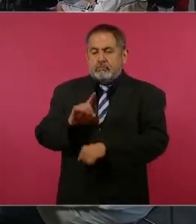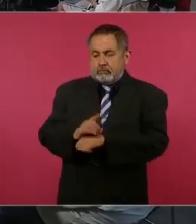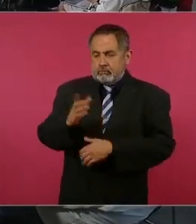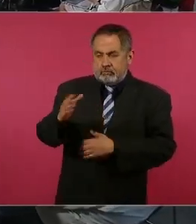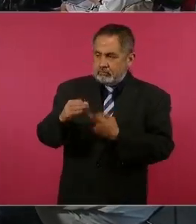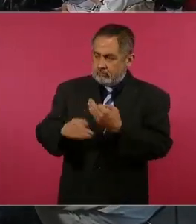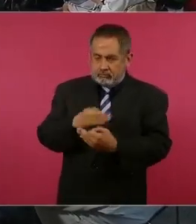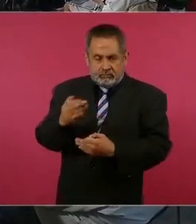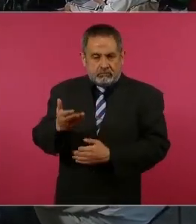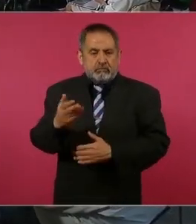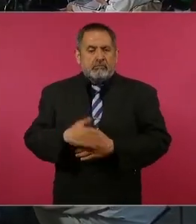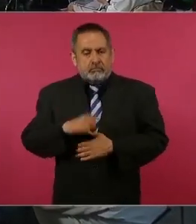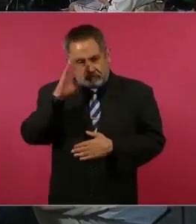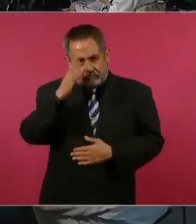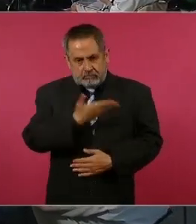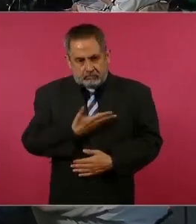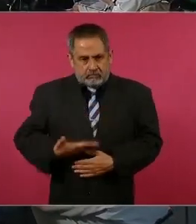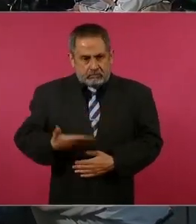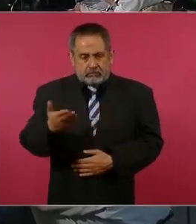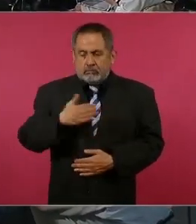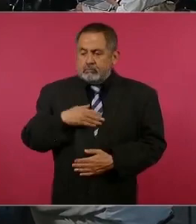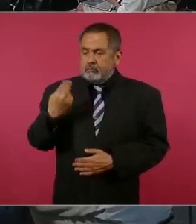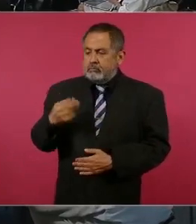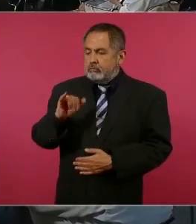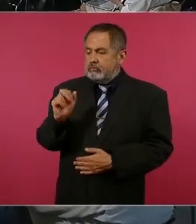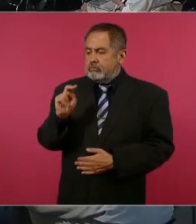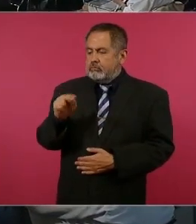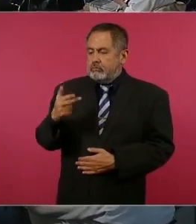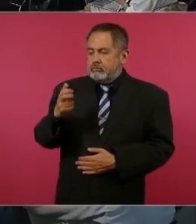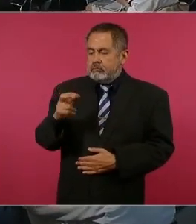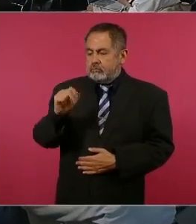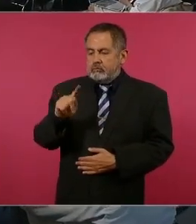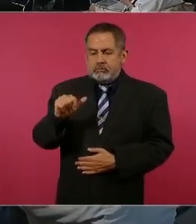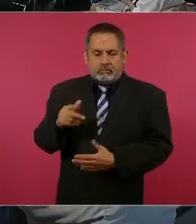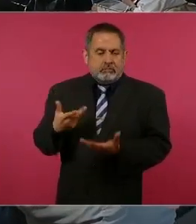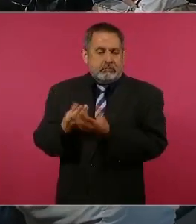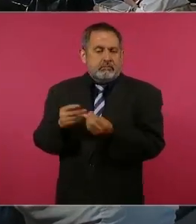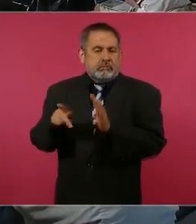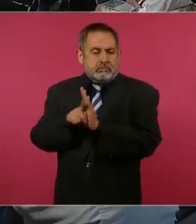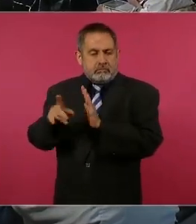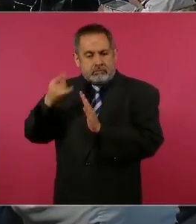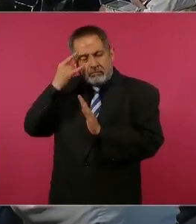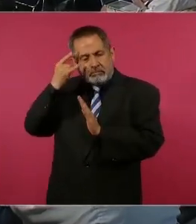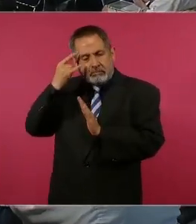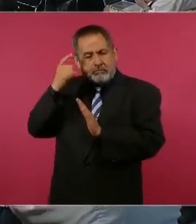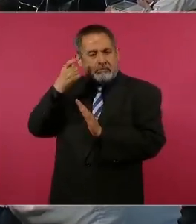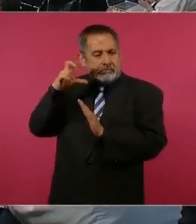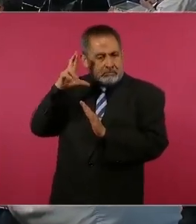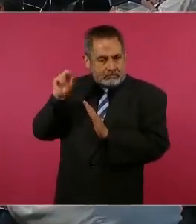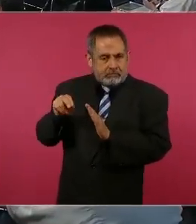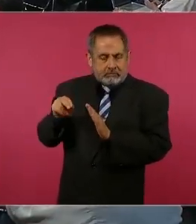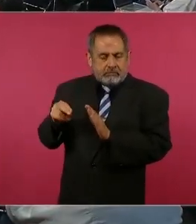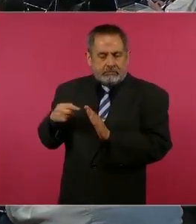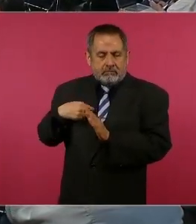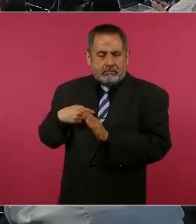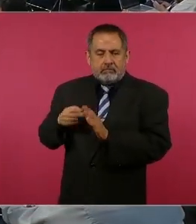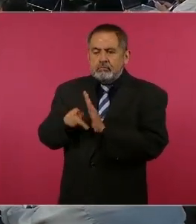Buenos días a todos. Señor presidente, Juan Hernández de Diario Basta, Tabasco Hoy, Campeche Hoy, Quintana Roo Hoy y